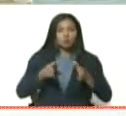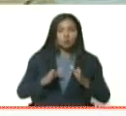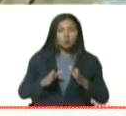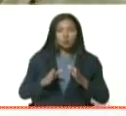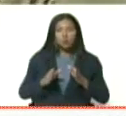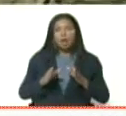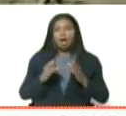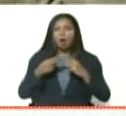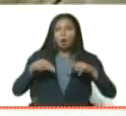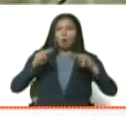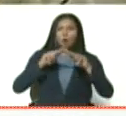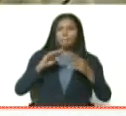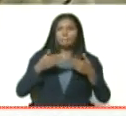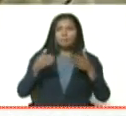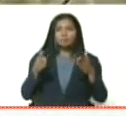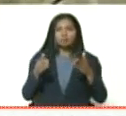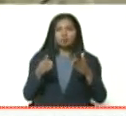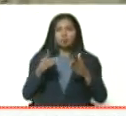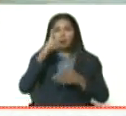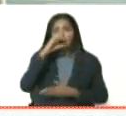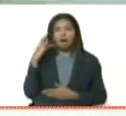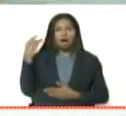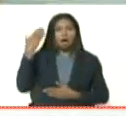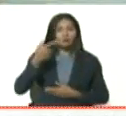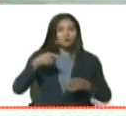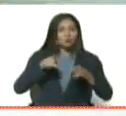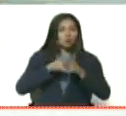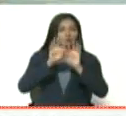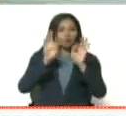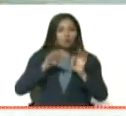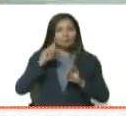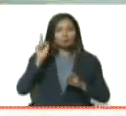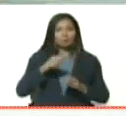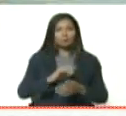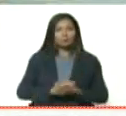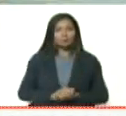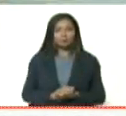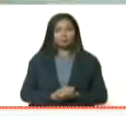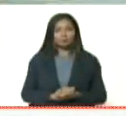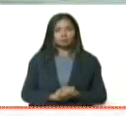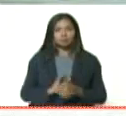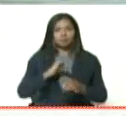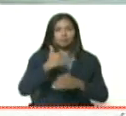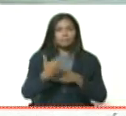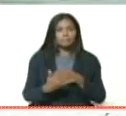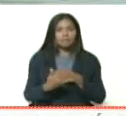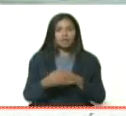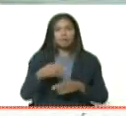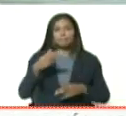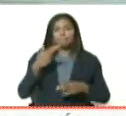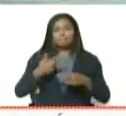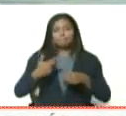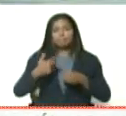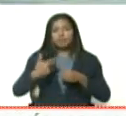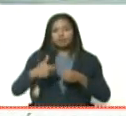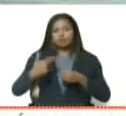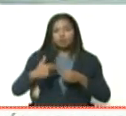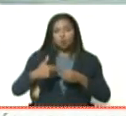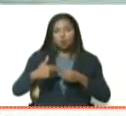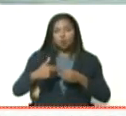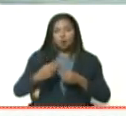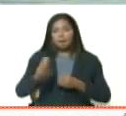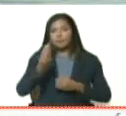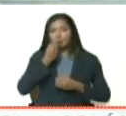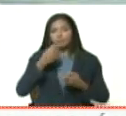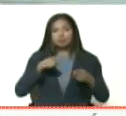Unidas permitió durante décadas, años, el plan petróleo por